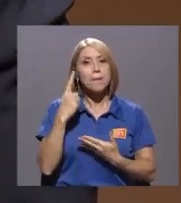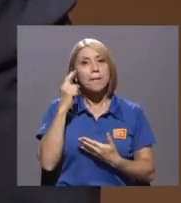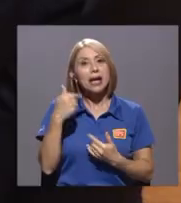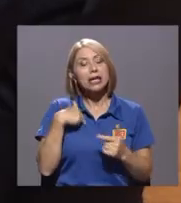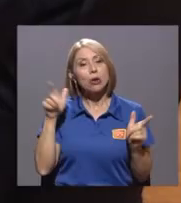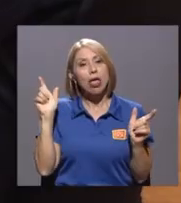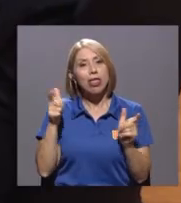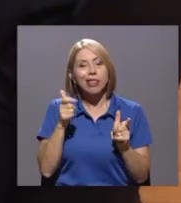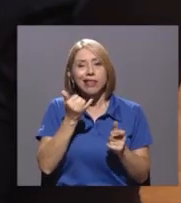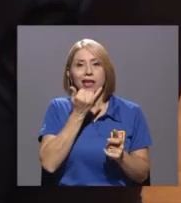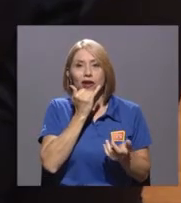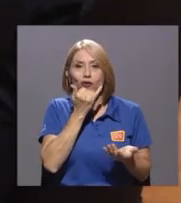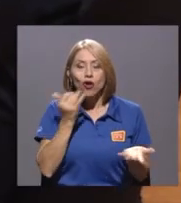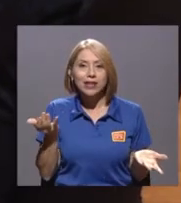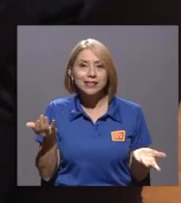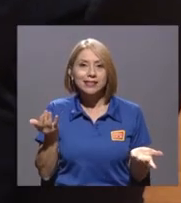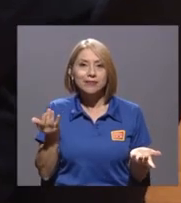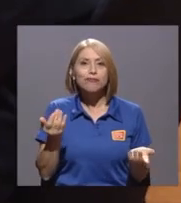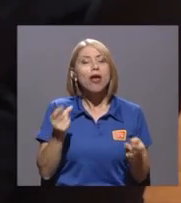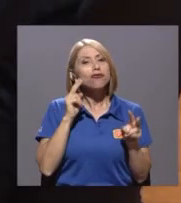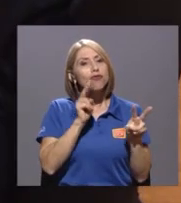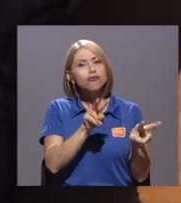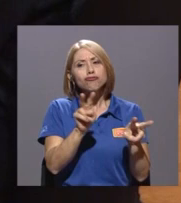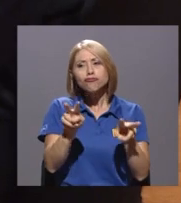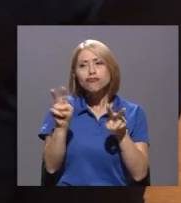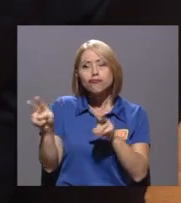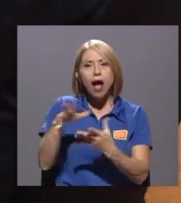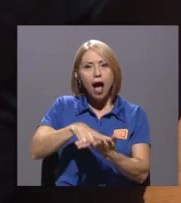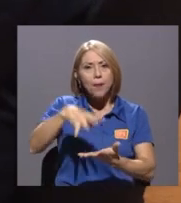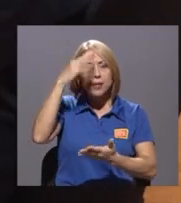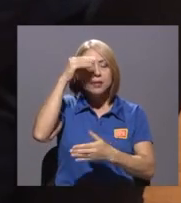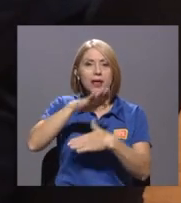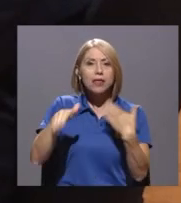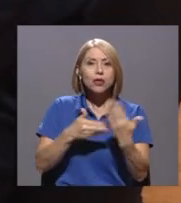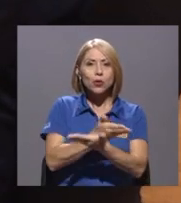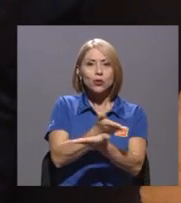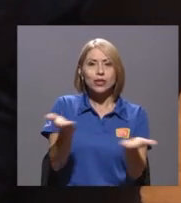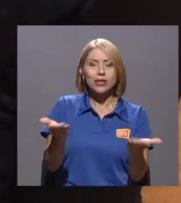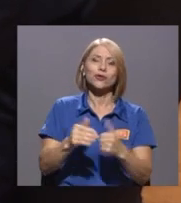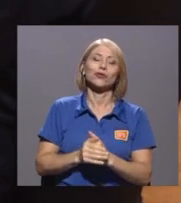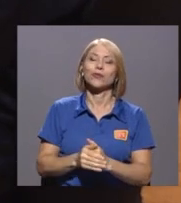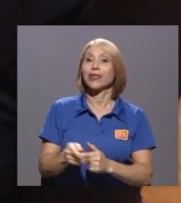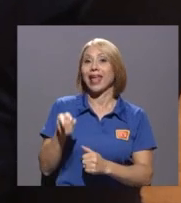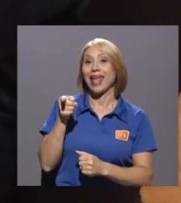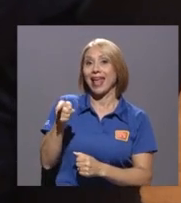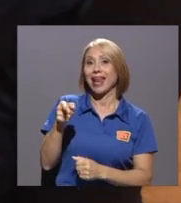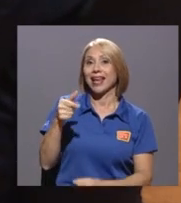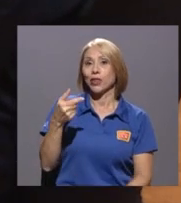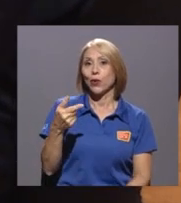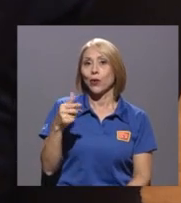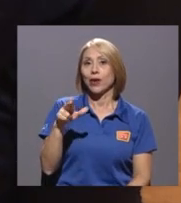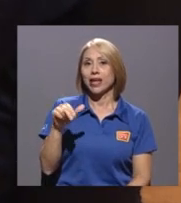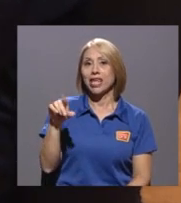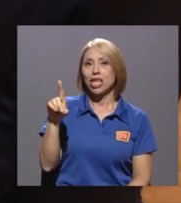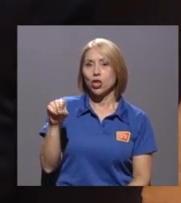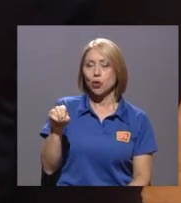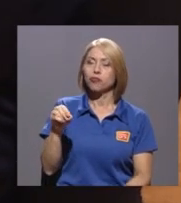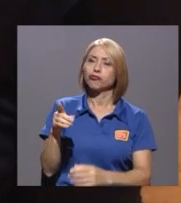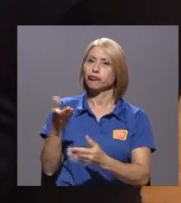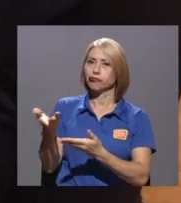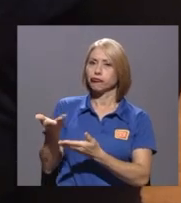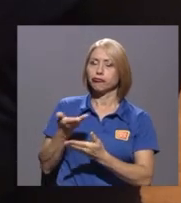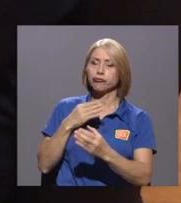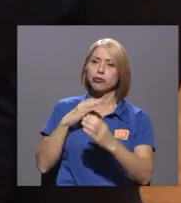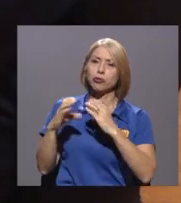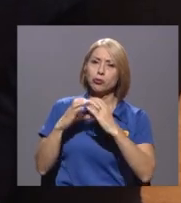errores y aprender de todos ellos y en esa conversación con don guido el recuerdo que me dijo al final después de